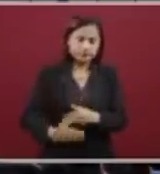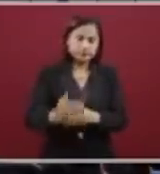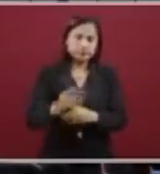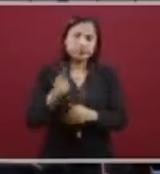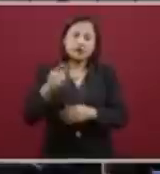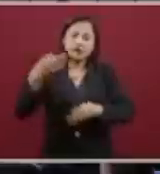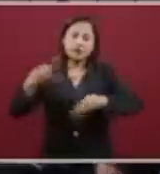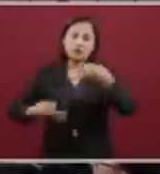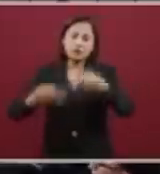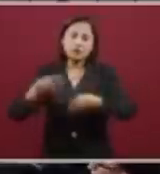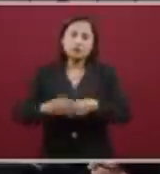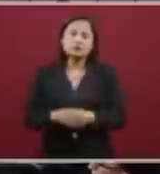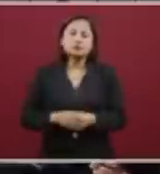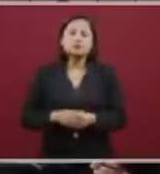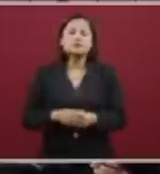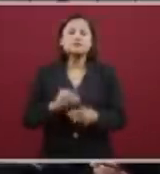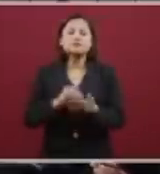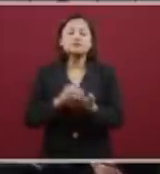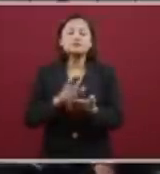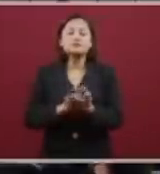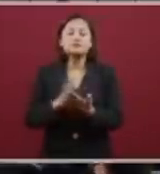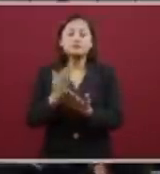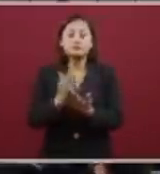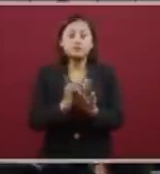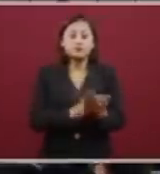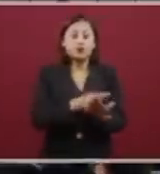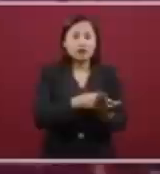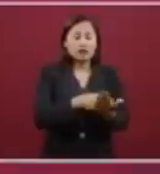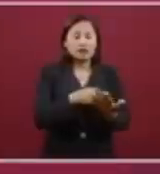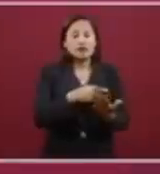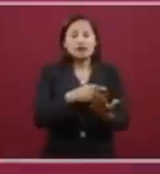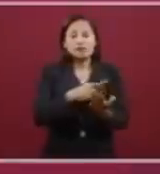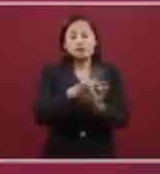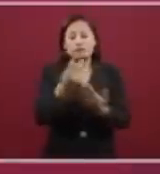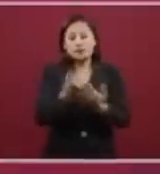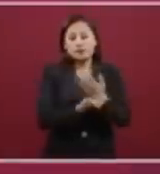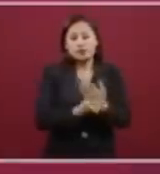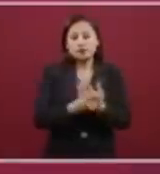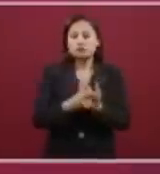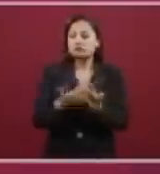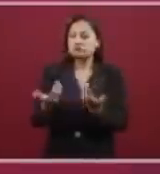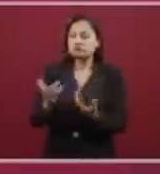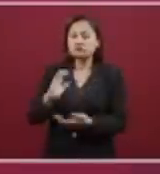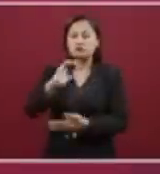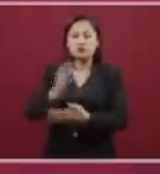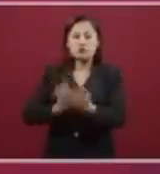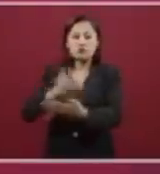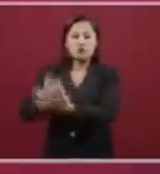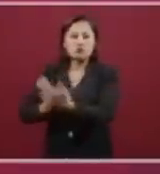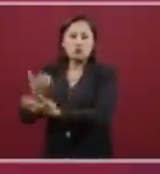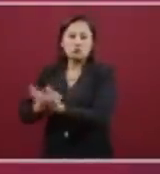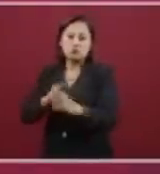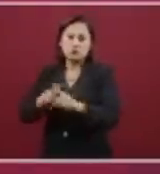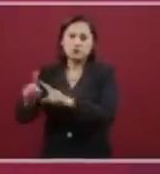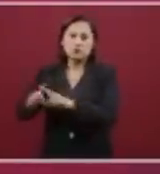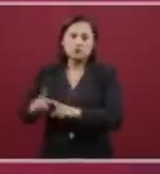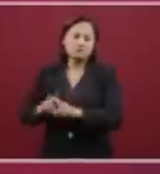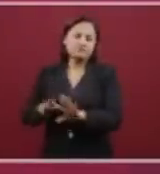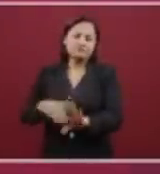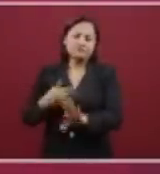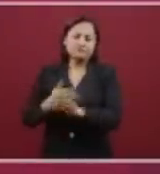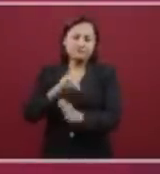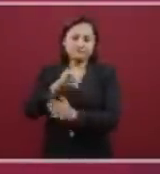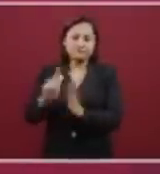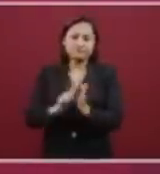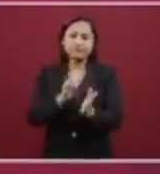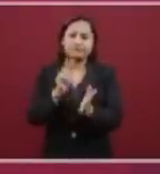presupuesto y responsabilidad hacendaria de adquisiciones y de obra pública el proyecto arquitectónico fue convocado